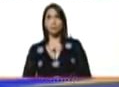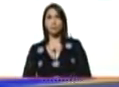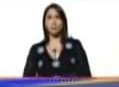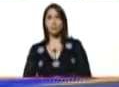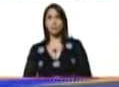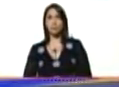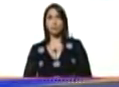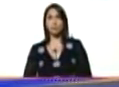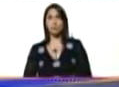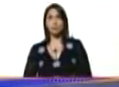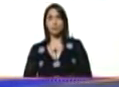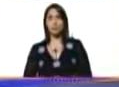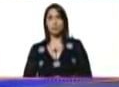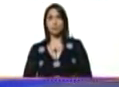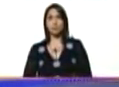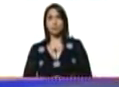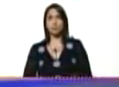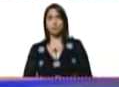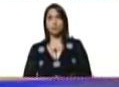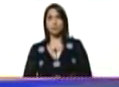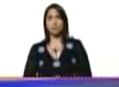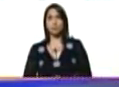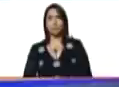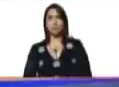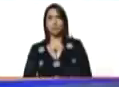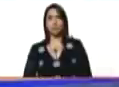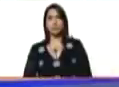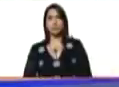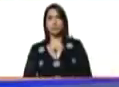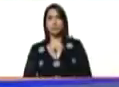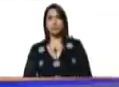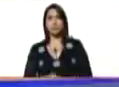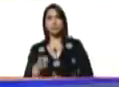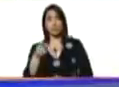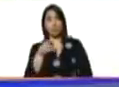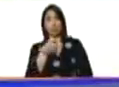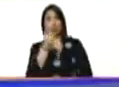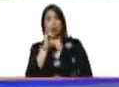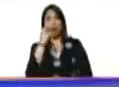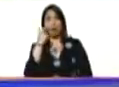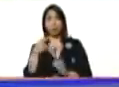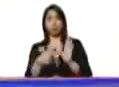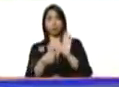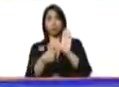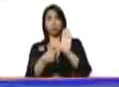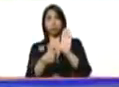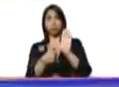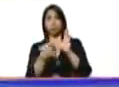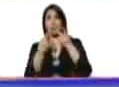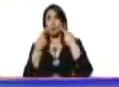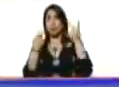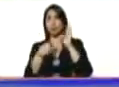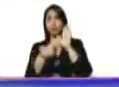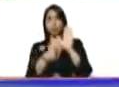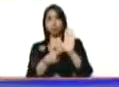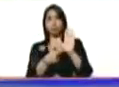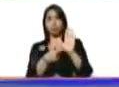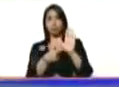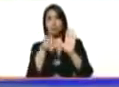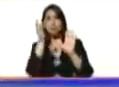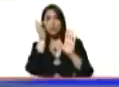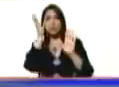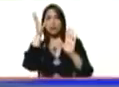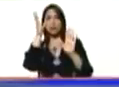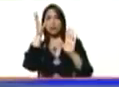Y ahí mismo, decreto, aquí está el decreto. Con este decreto se crea el